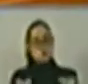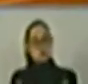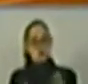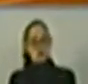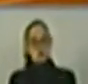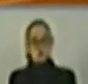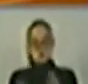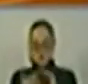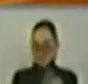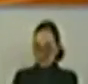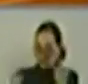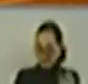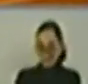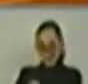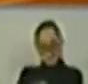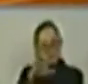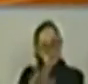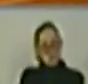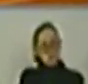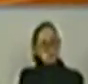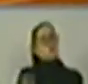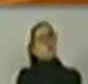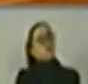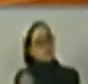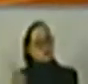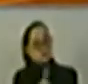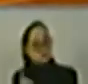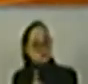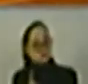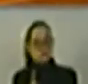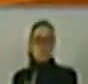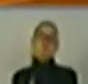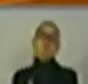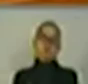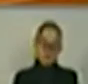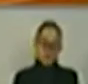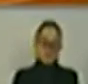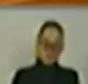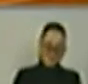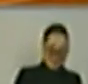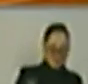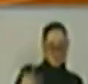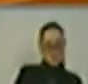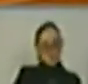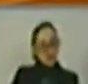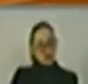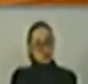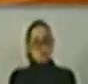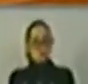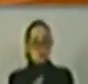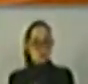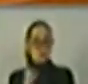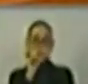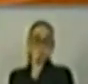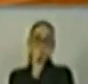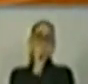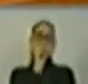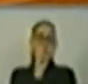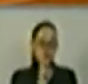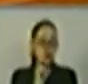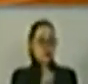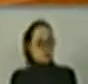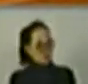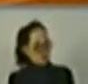México y su historia deportiva es por el apoyo y preparación de la mujer en el deporte de